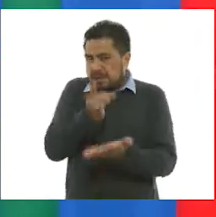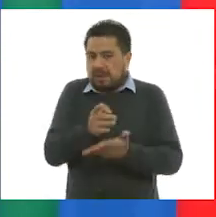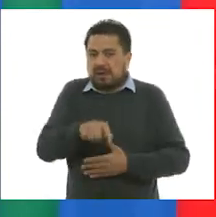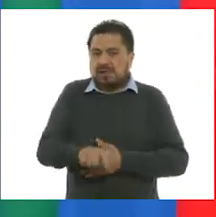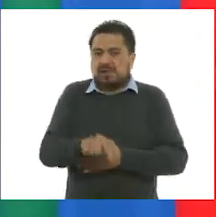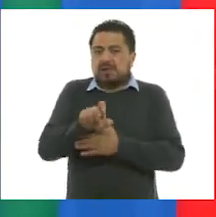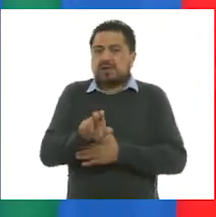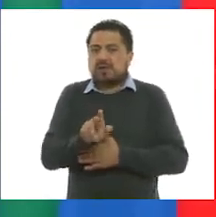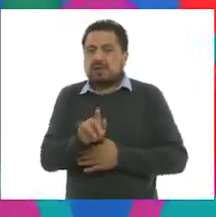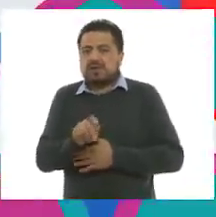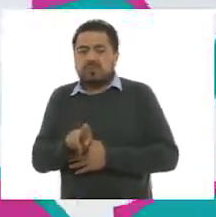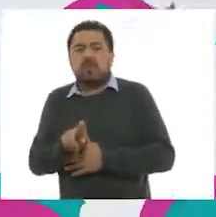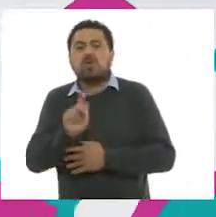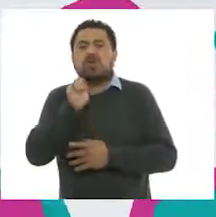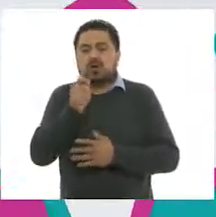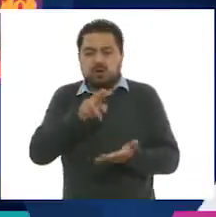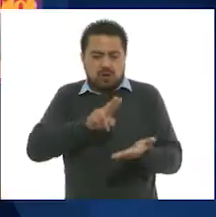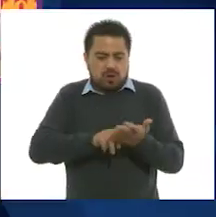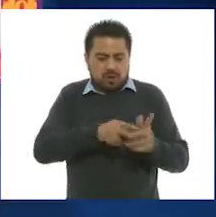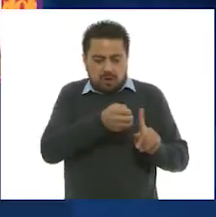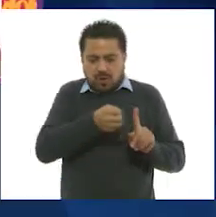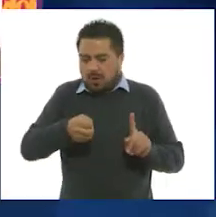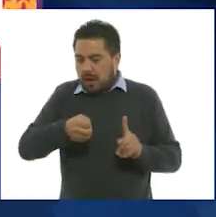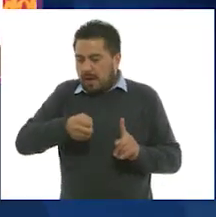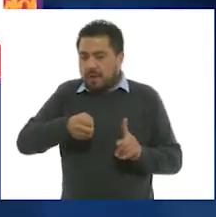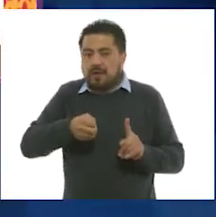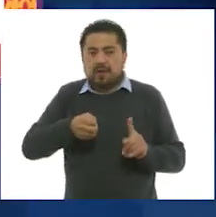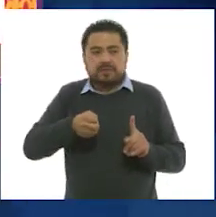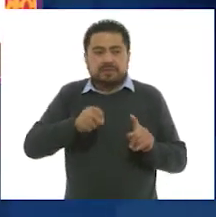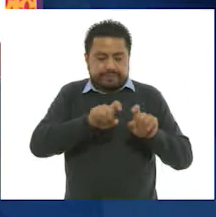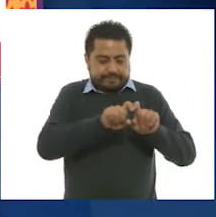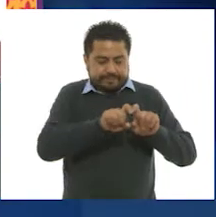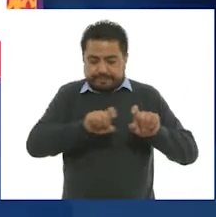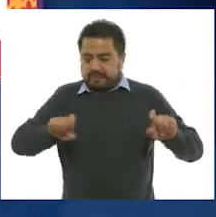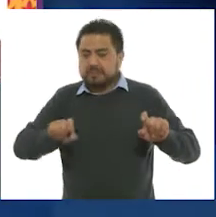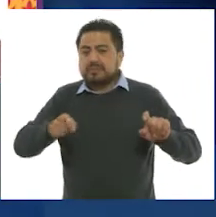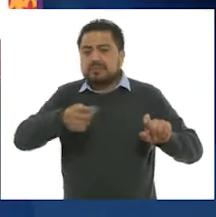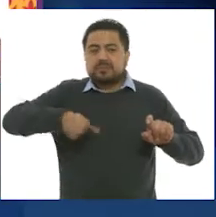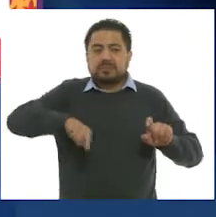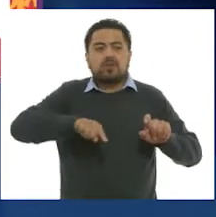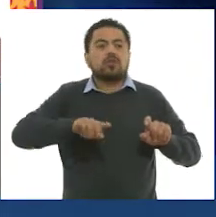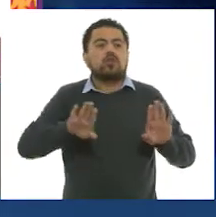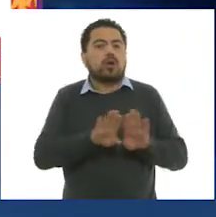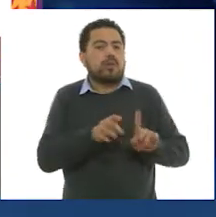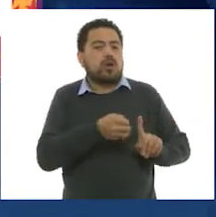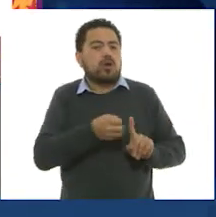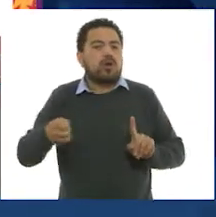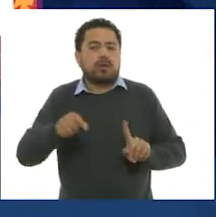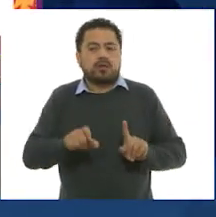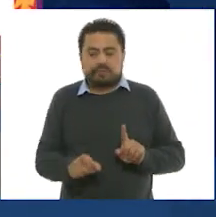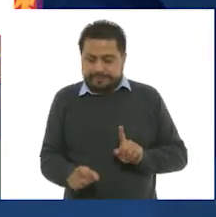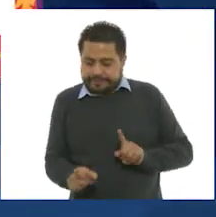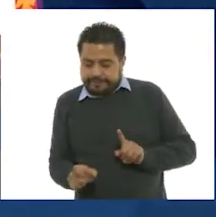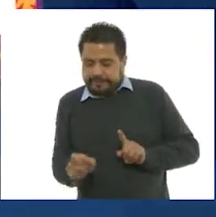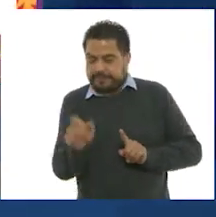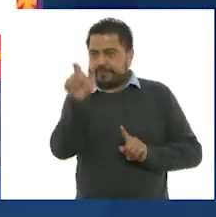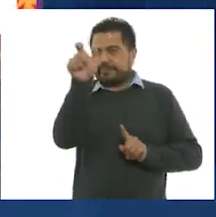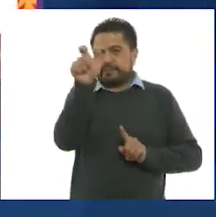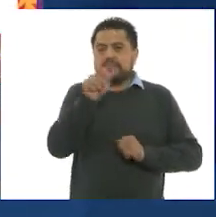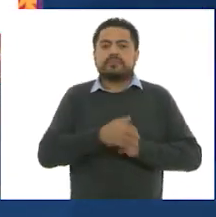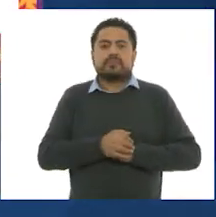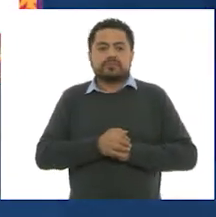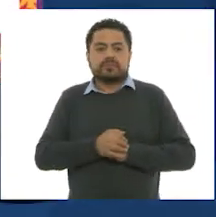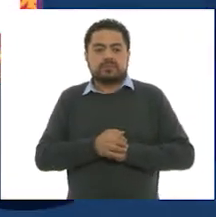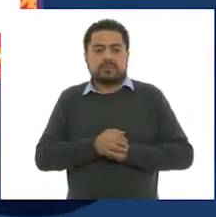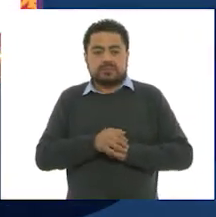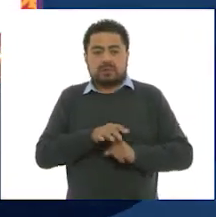quipú, en vez de organizar los valores de forma horizontal, los incas los organizaban en forma vertical. En